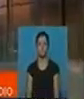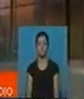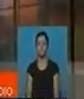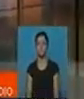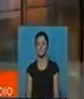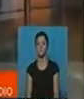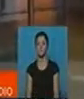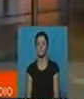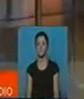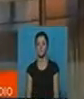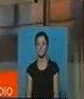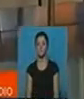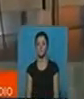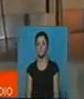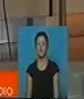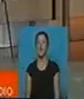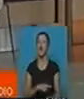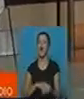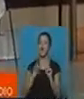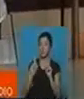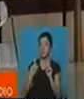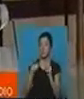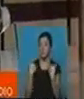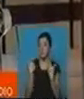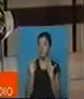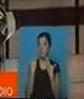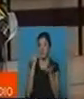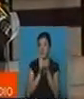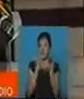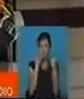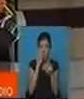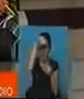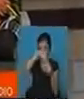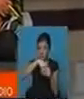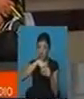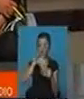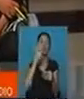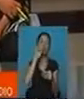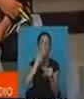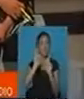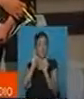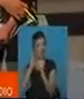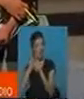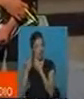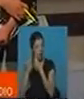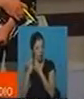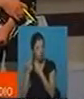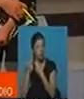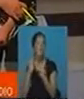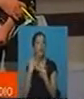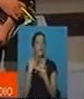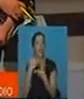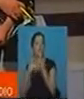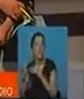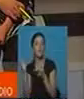vez vincula también el drama interno, el uso de las armas, pero también el negocio de las armas. Estados Unidos es el año